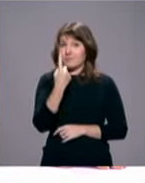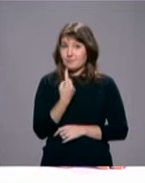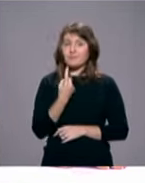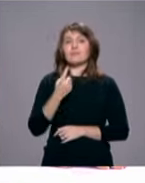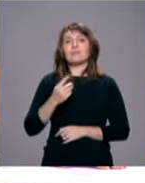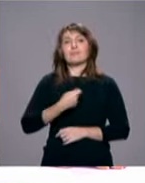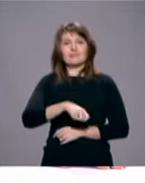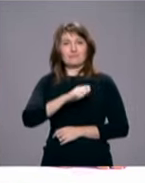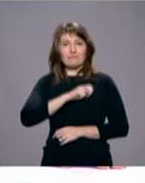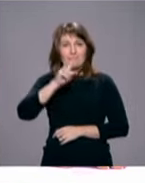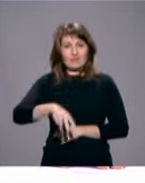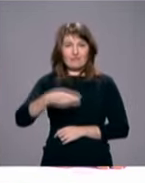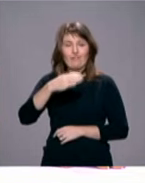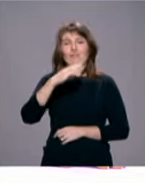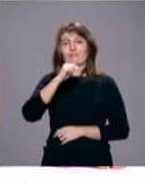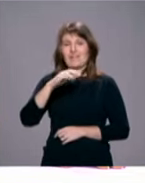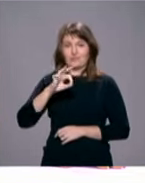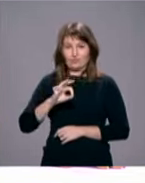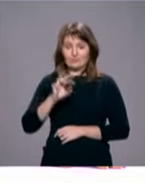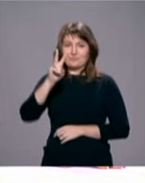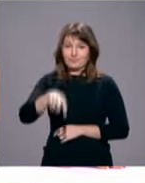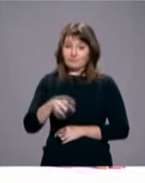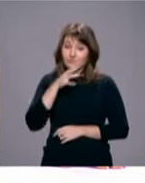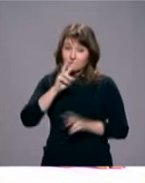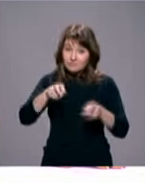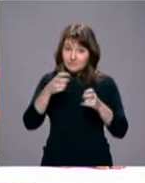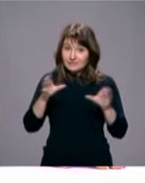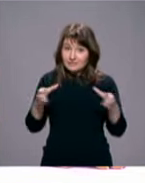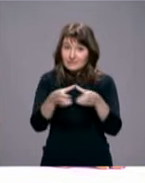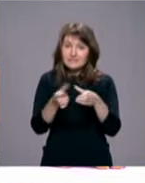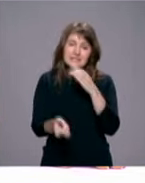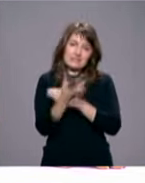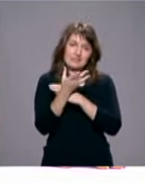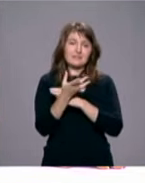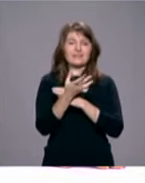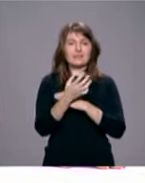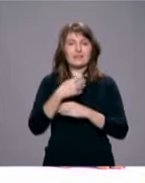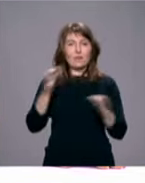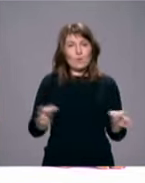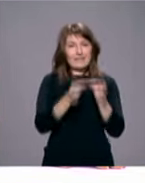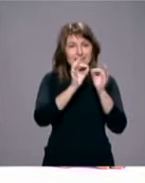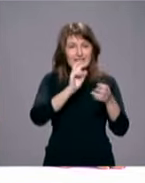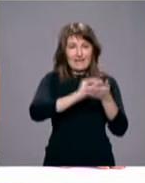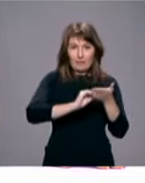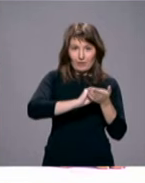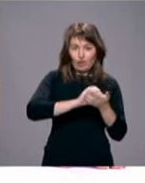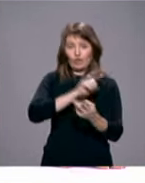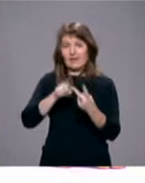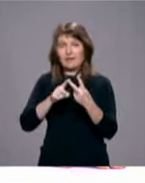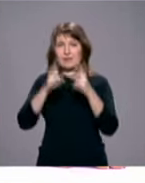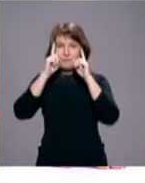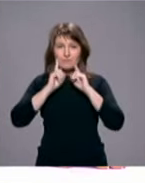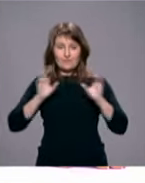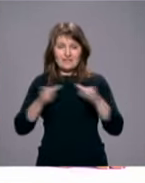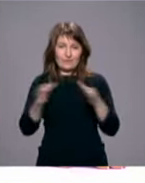obispo de málaga y palencia fundó la unión eucarística reparadora y la congregación de las hermanas misioneras eucarísticas de nazaret